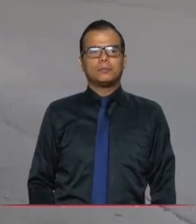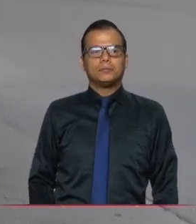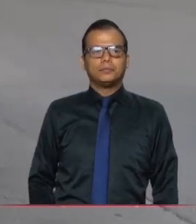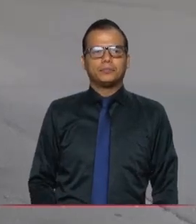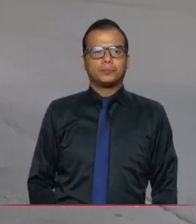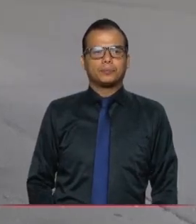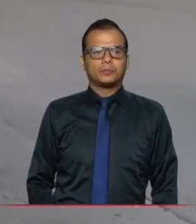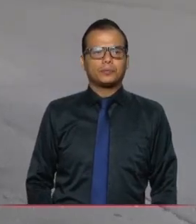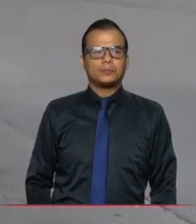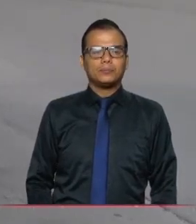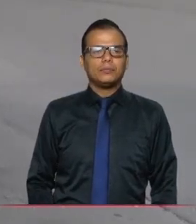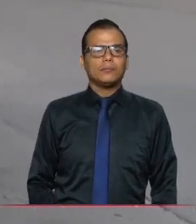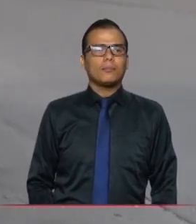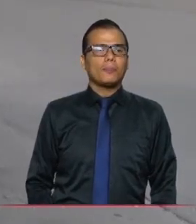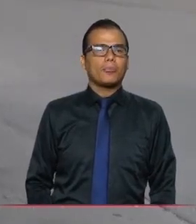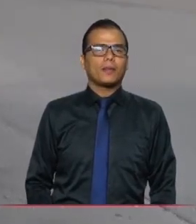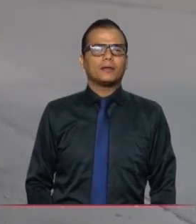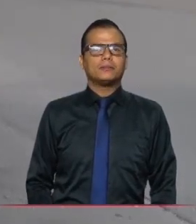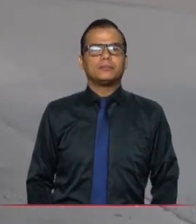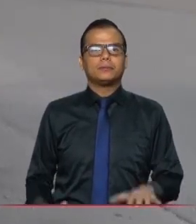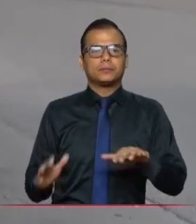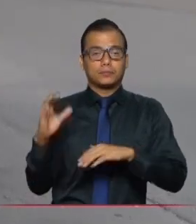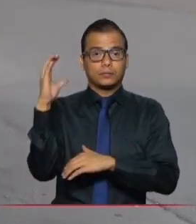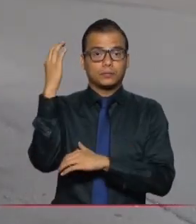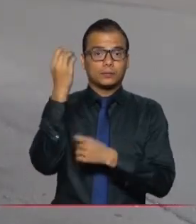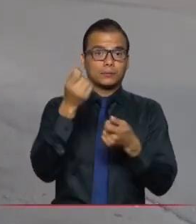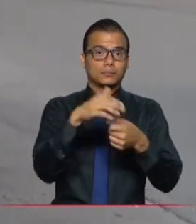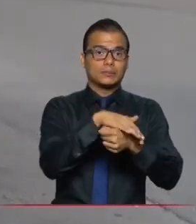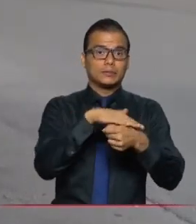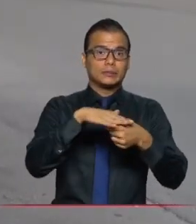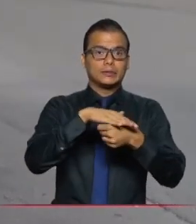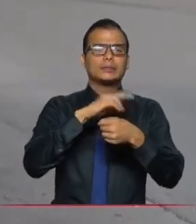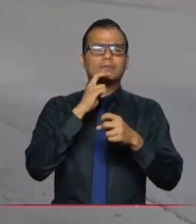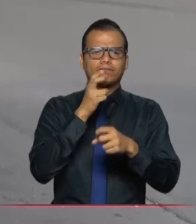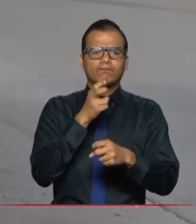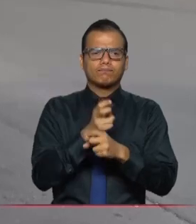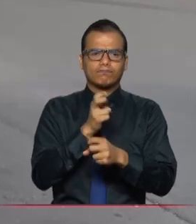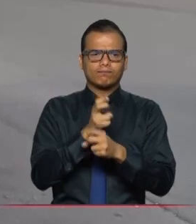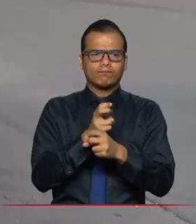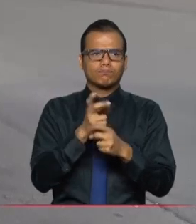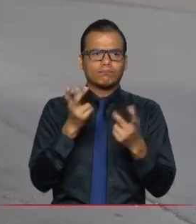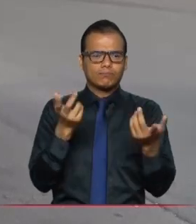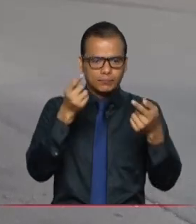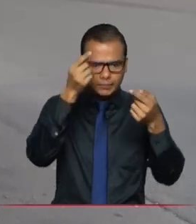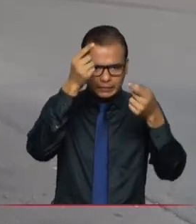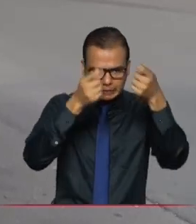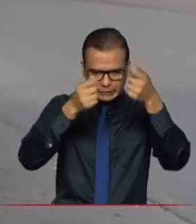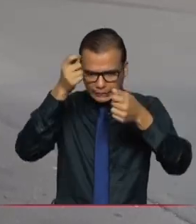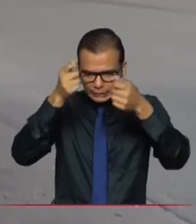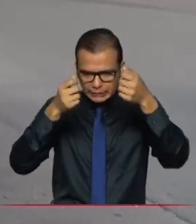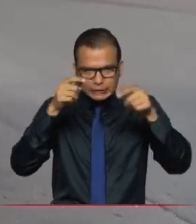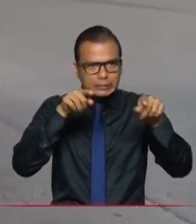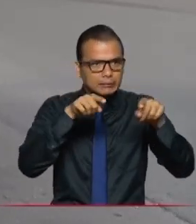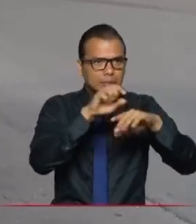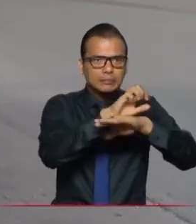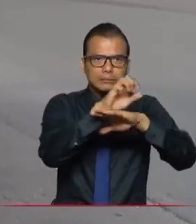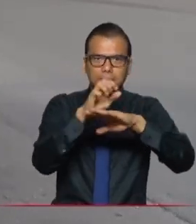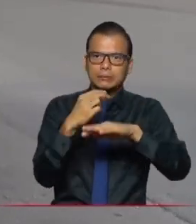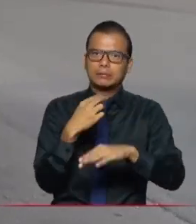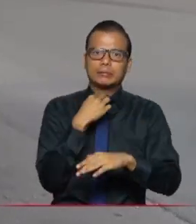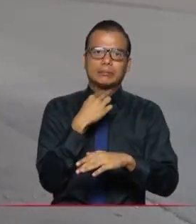Y la crisis fiscal por la que atraviesa el país ha llevado a la afectación de los techos presupuestales de distintas